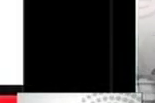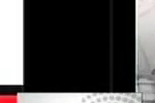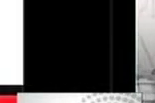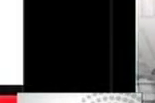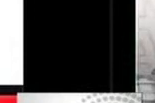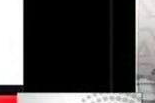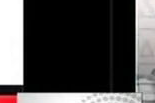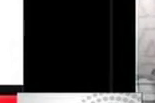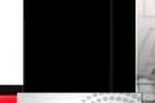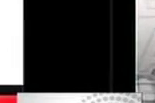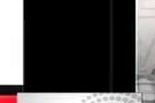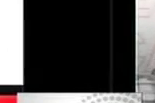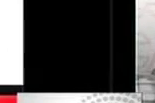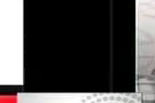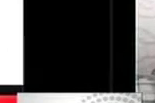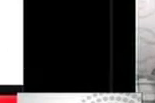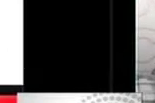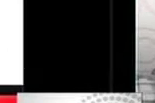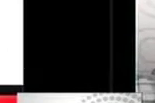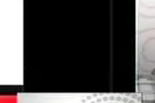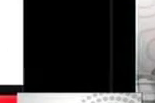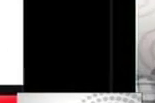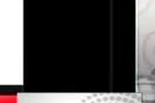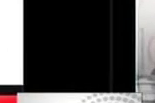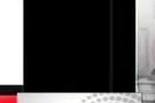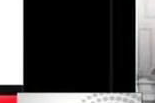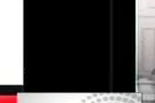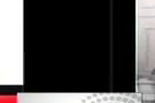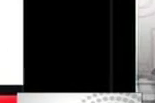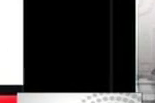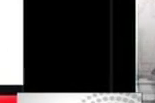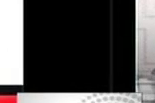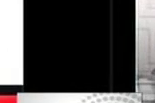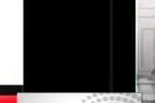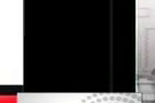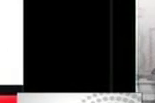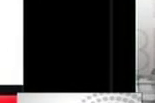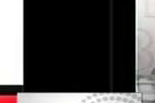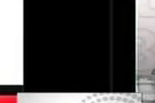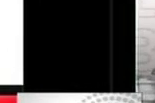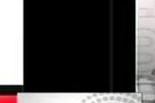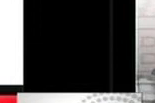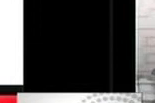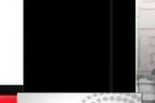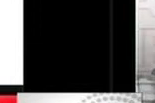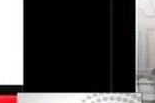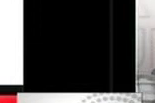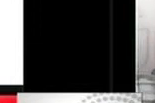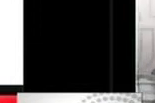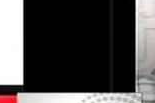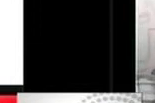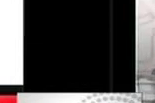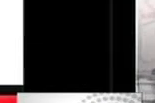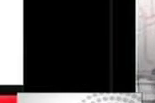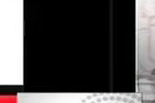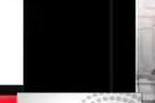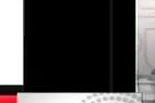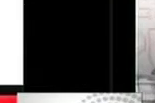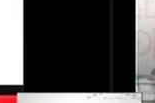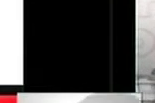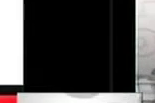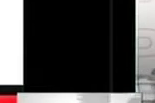aquí para presentar y discutir, y quedamos aquí a disposición de las dudas o preguntas que tengan